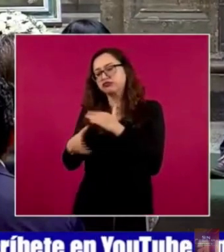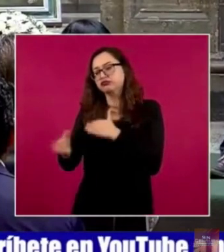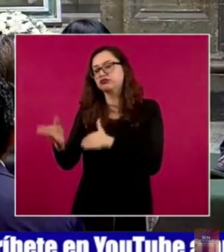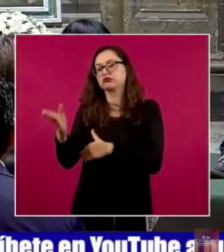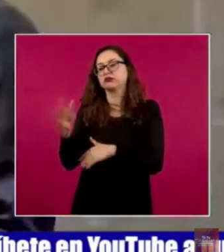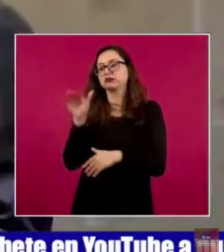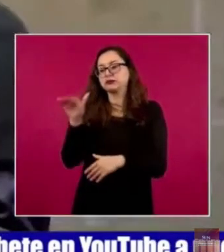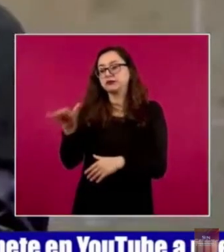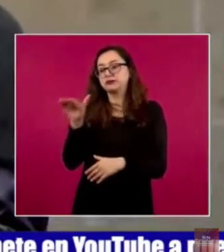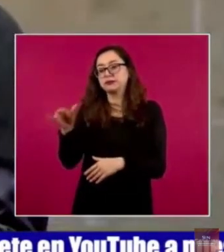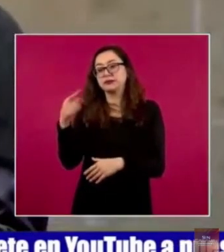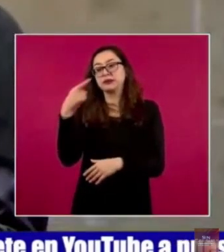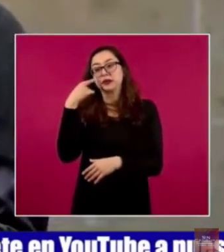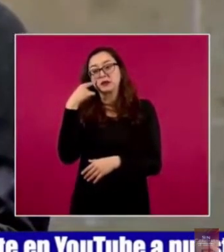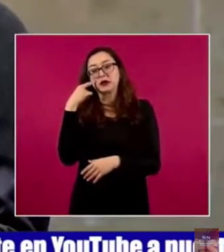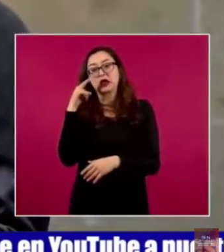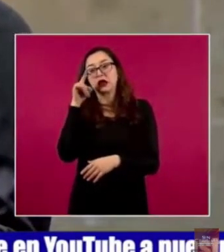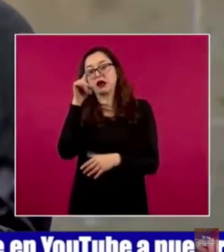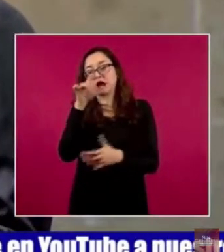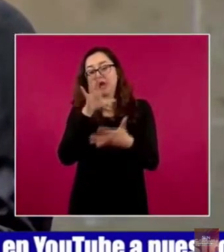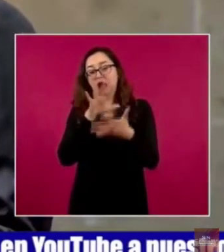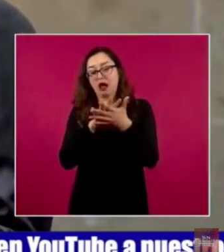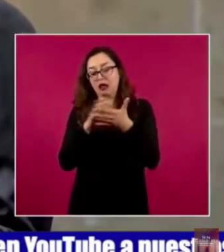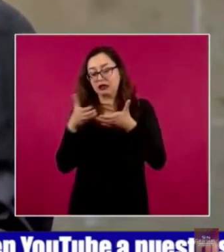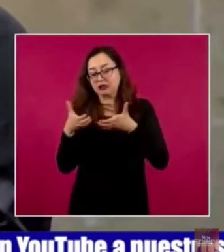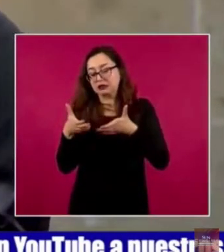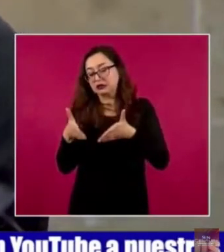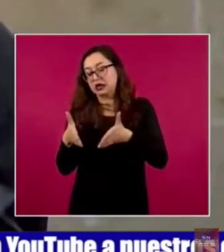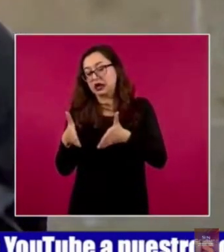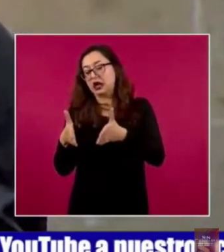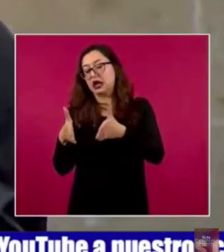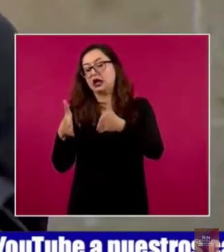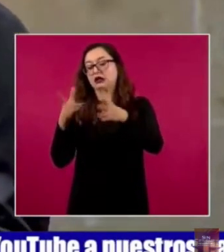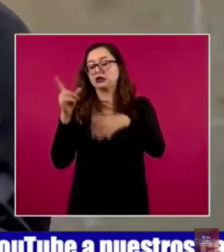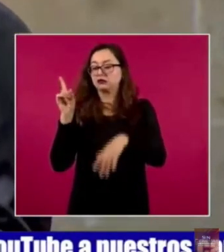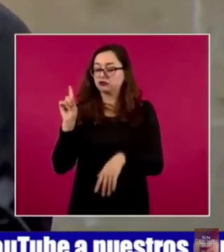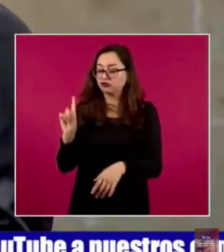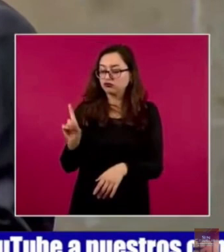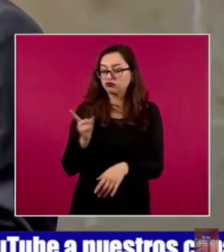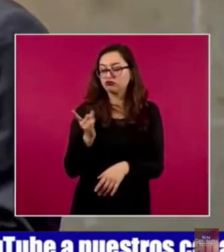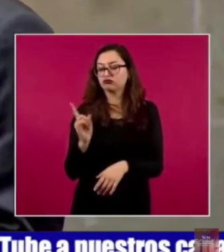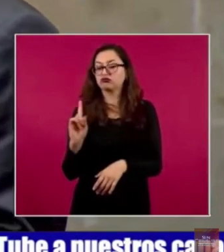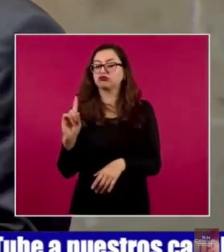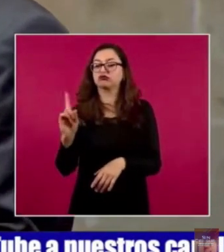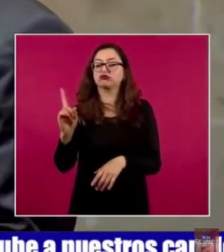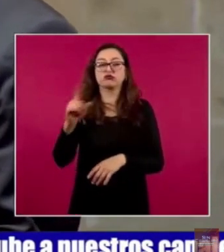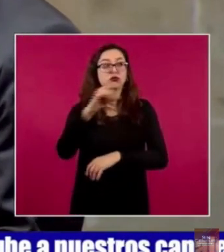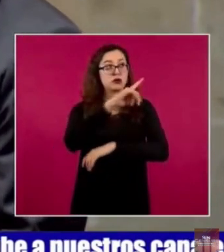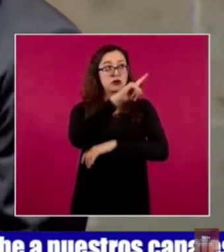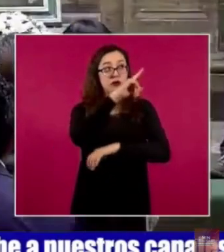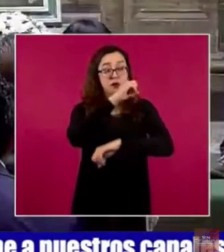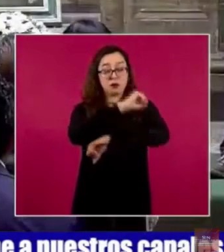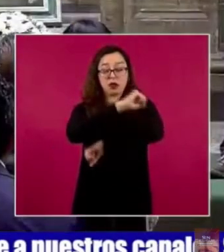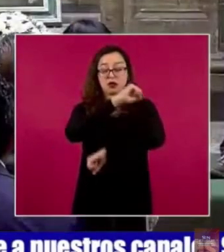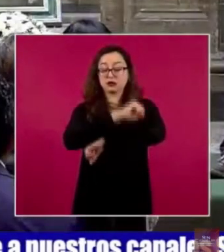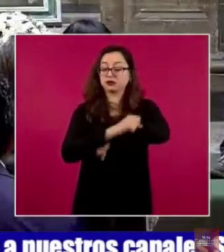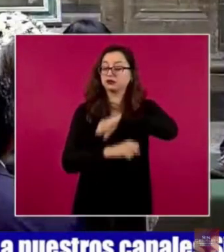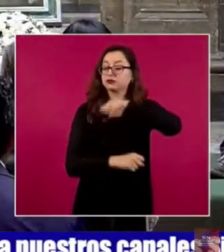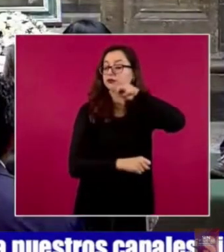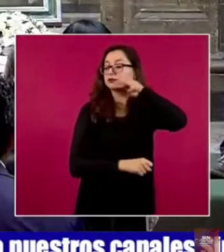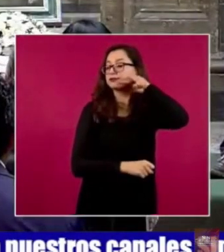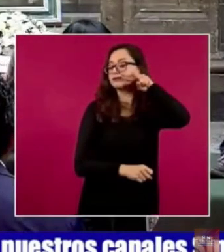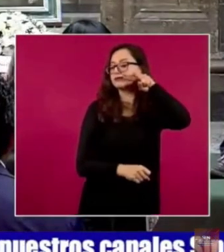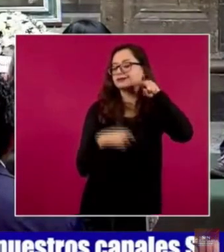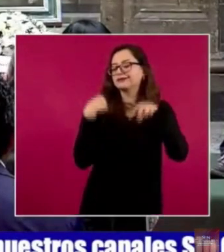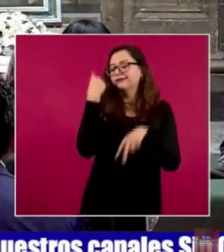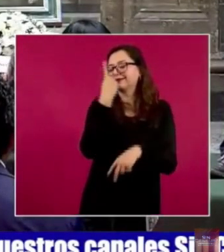de fuera del penal, porque quería ver desde su celda su carita